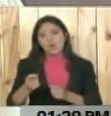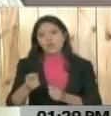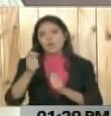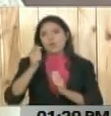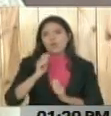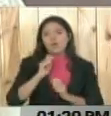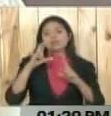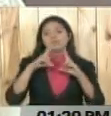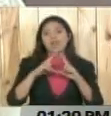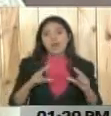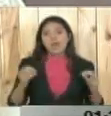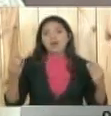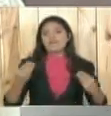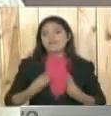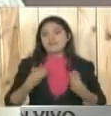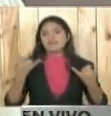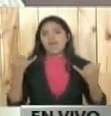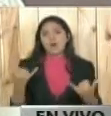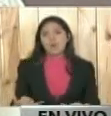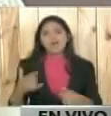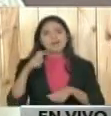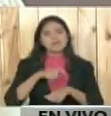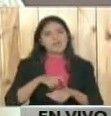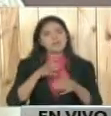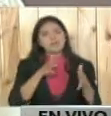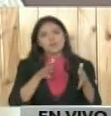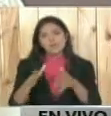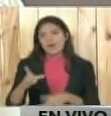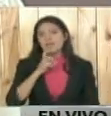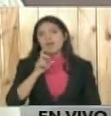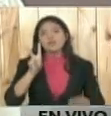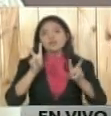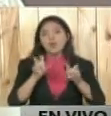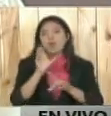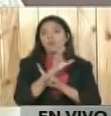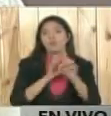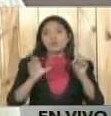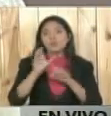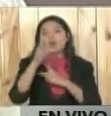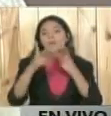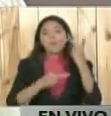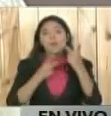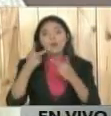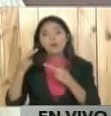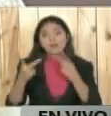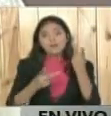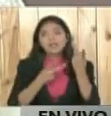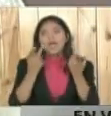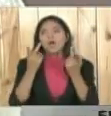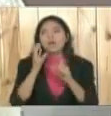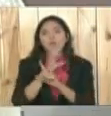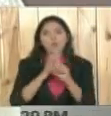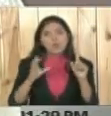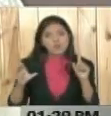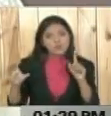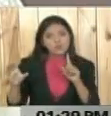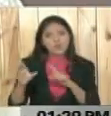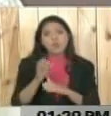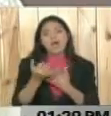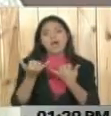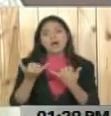que Nicaragua vive tiempos de cariño, una nueva cultura política, una cultura